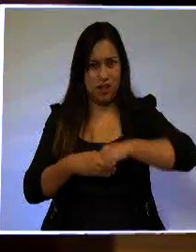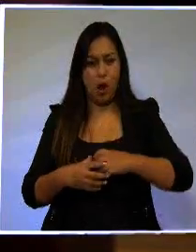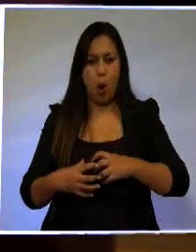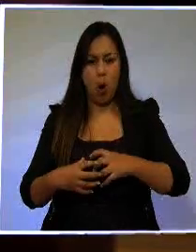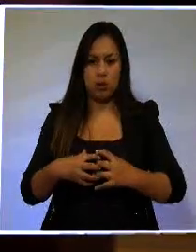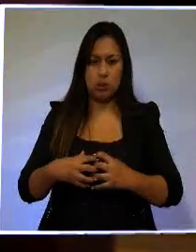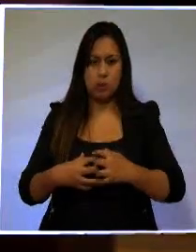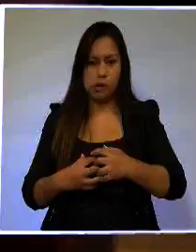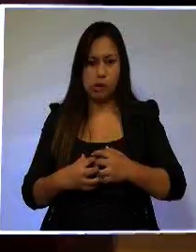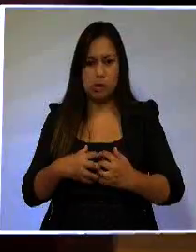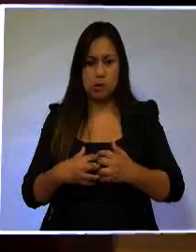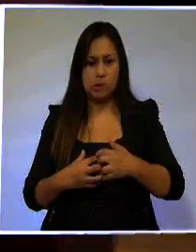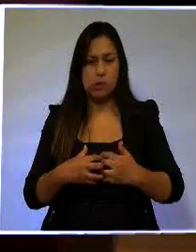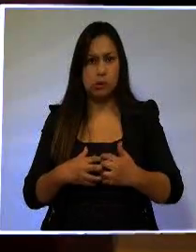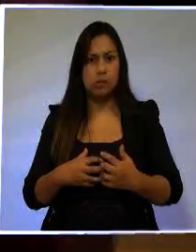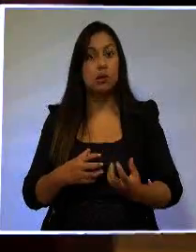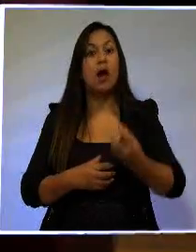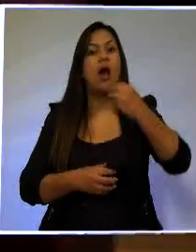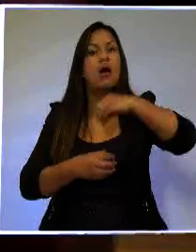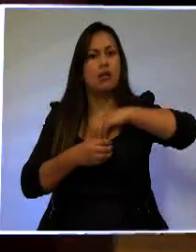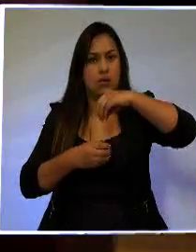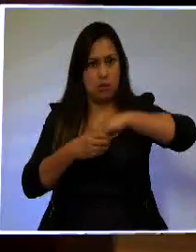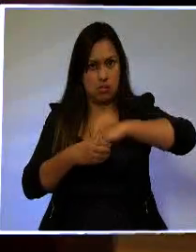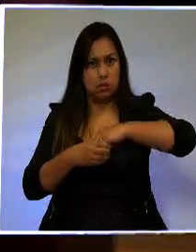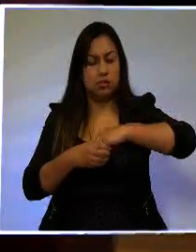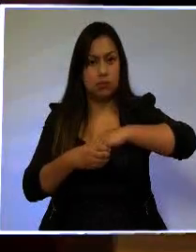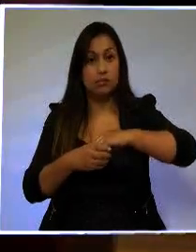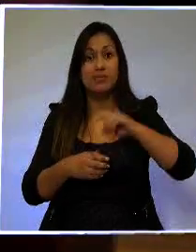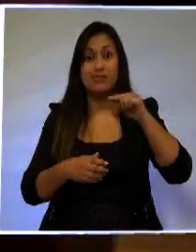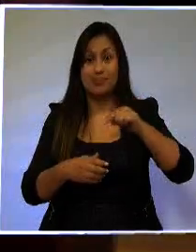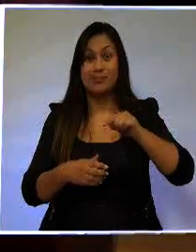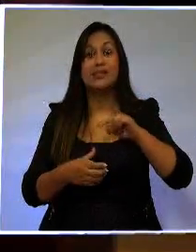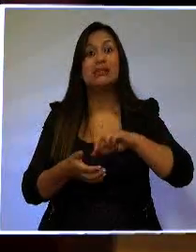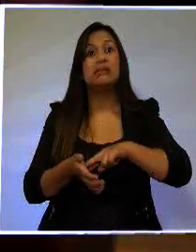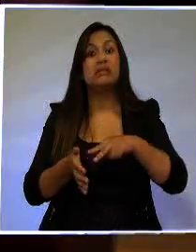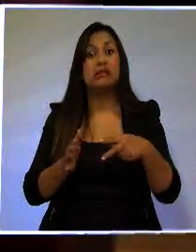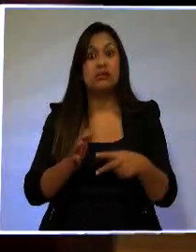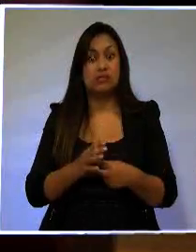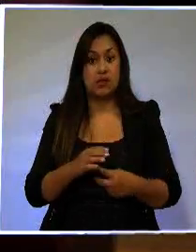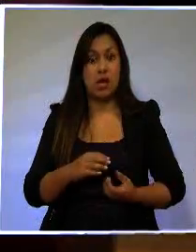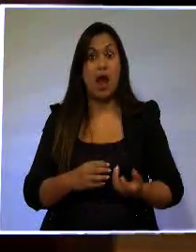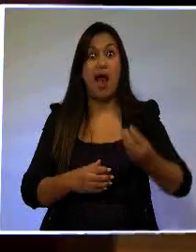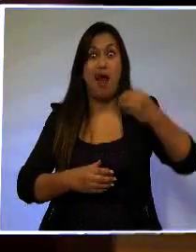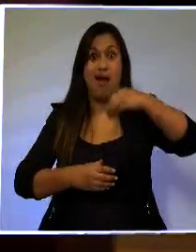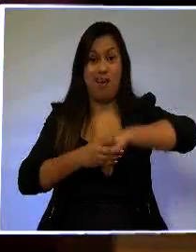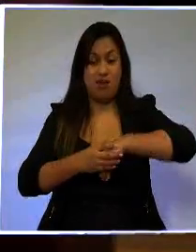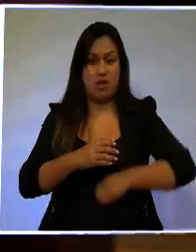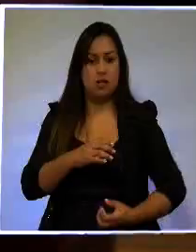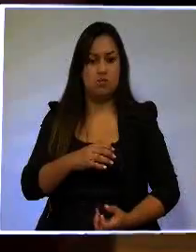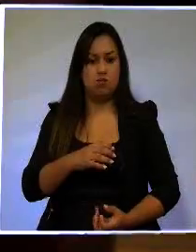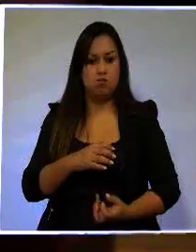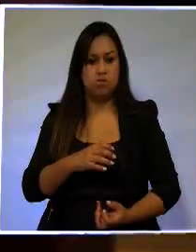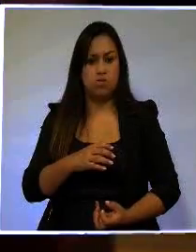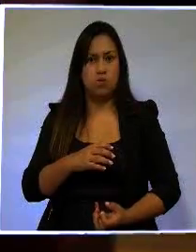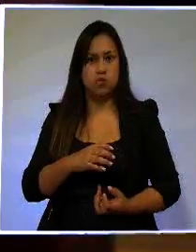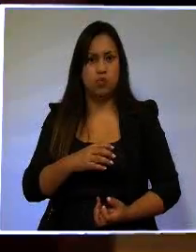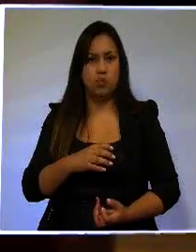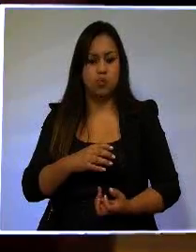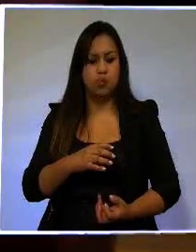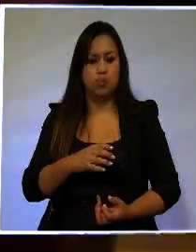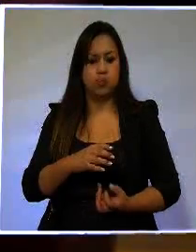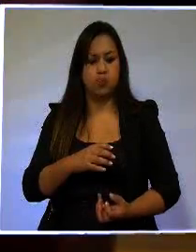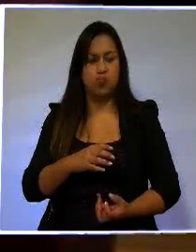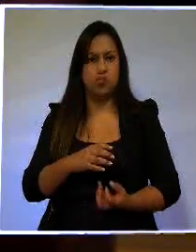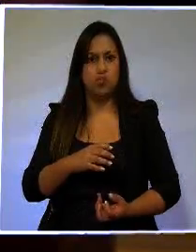alrededores del conducto magmático que nos indican que el magma está presionando no y que esta presión del magma lo que hace